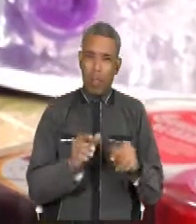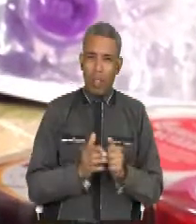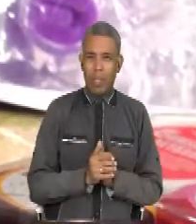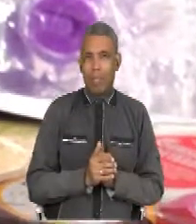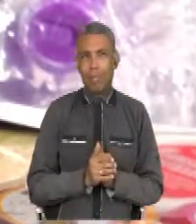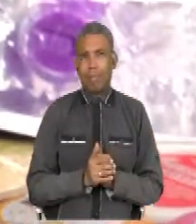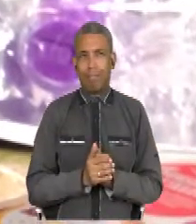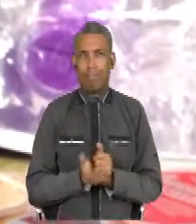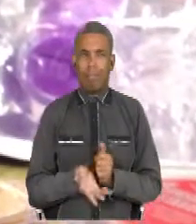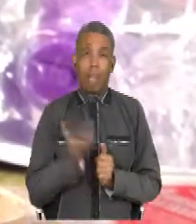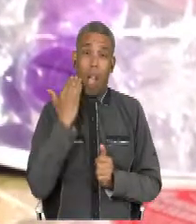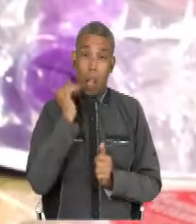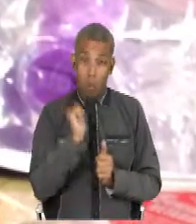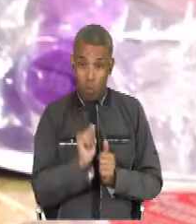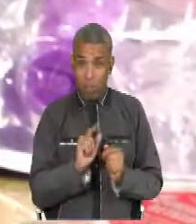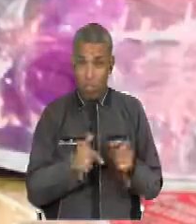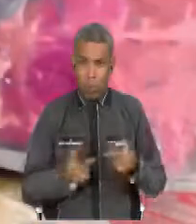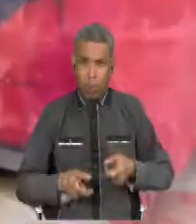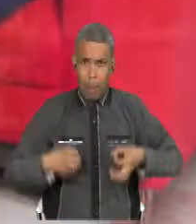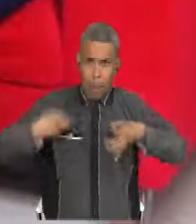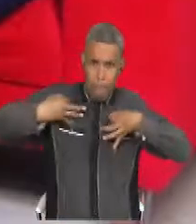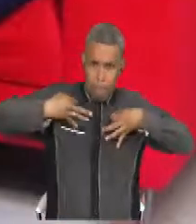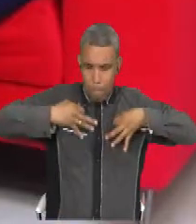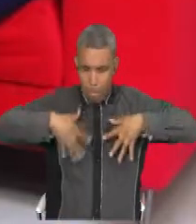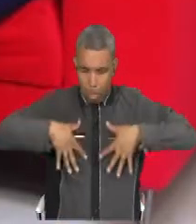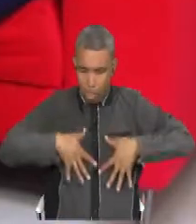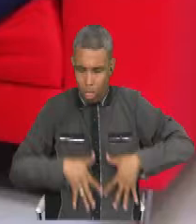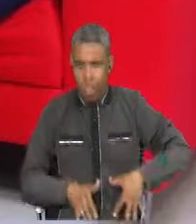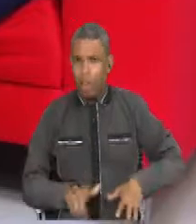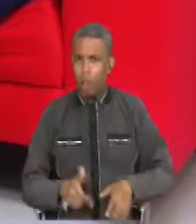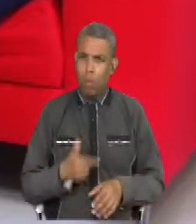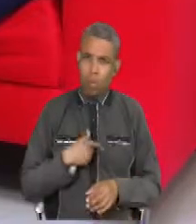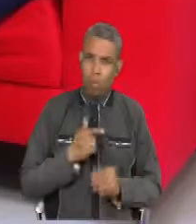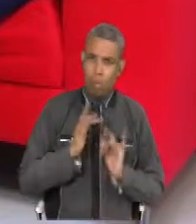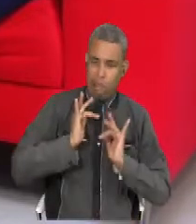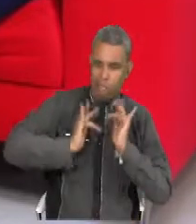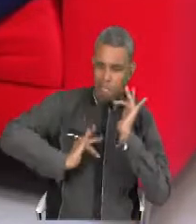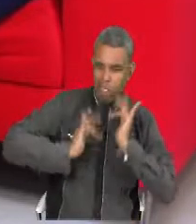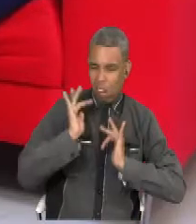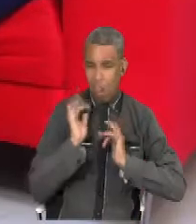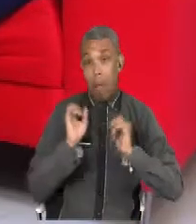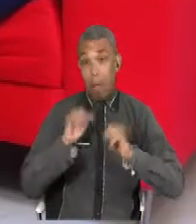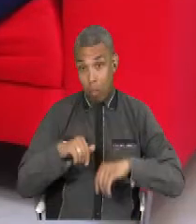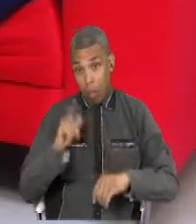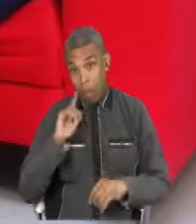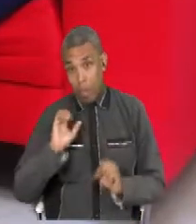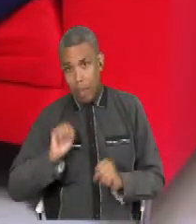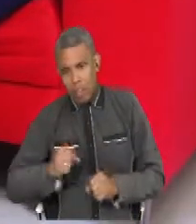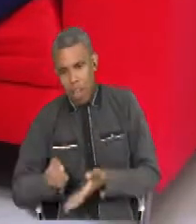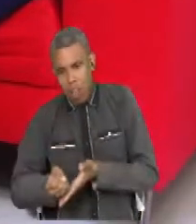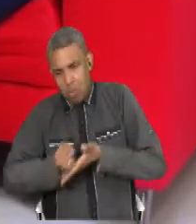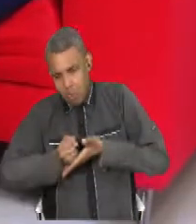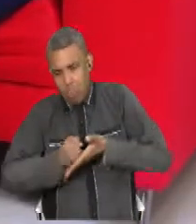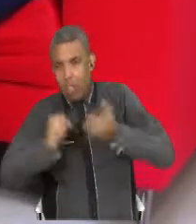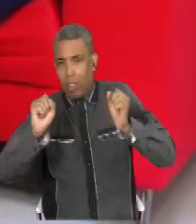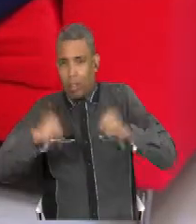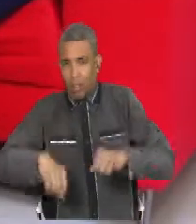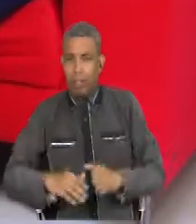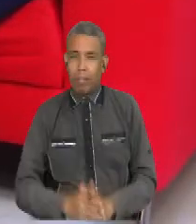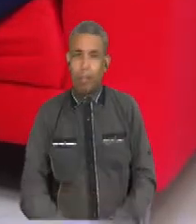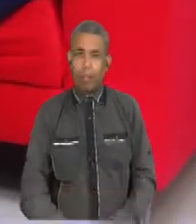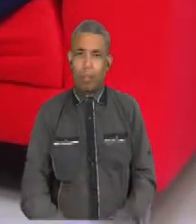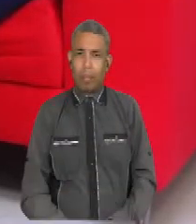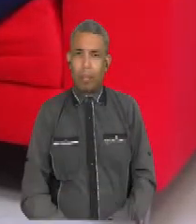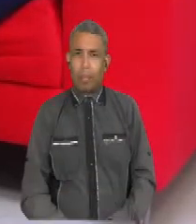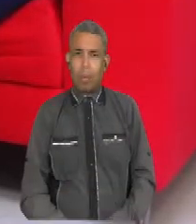buena lubricación o son muy estrechas, o sea, para muchos aspectos. Tenemos algo pues que gusta mucho, que es